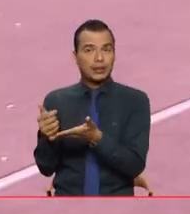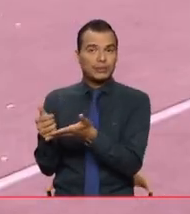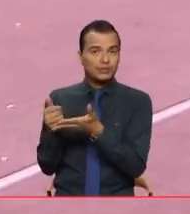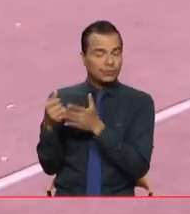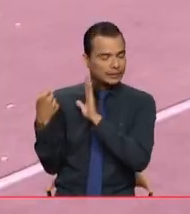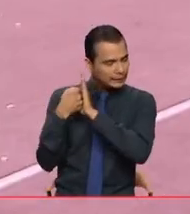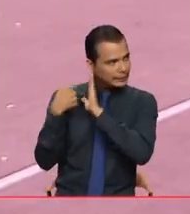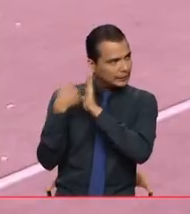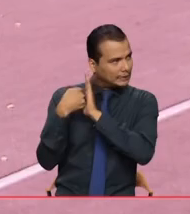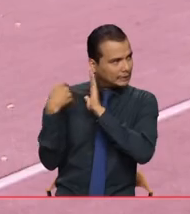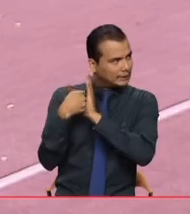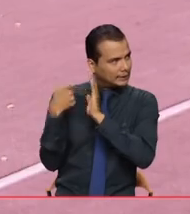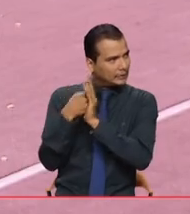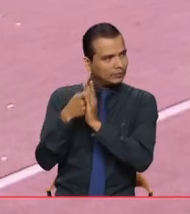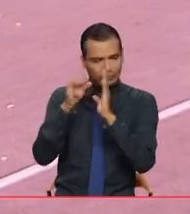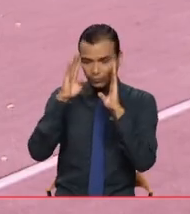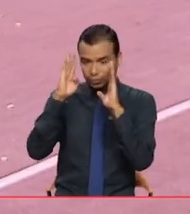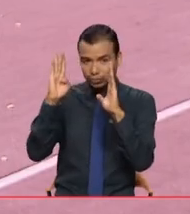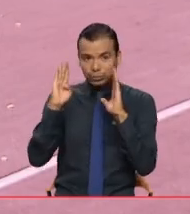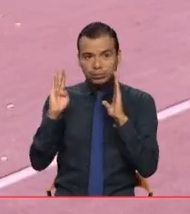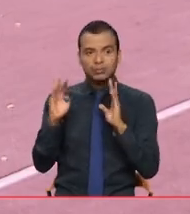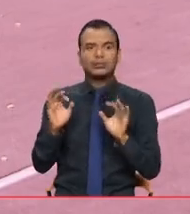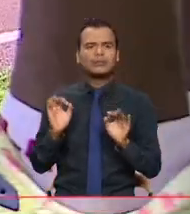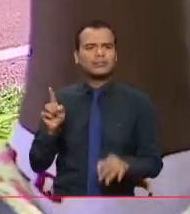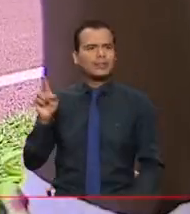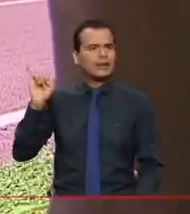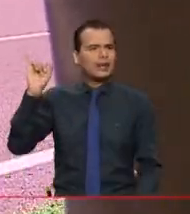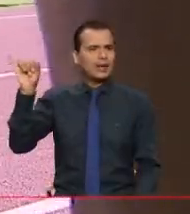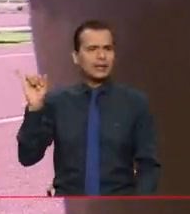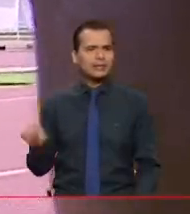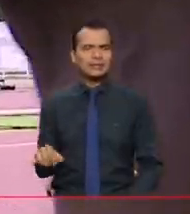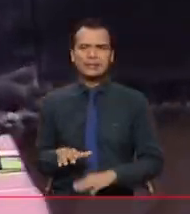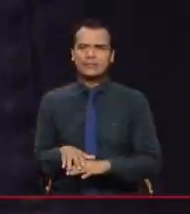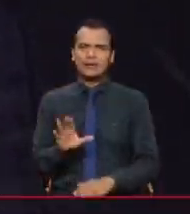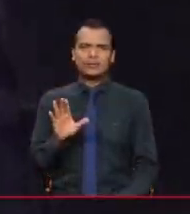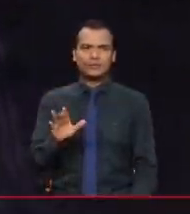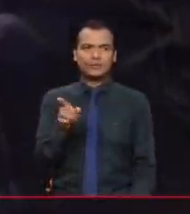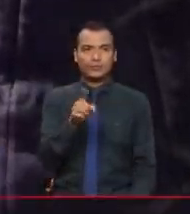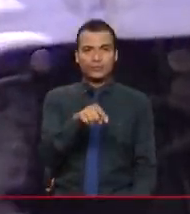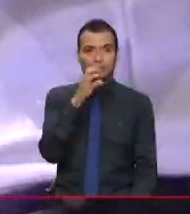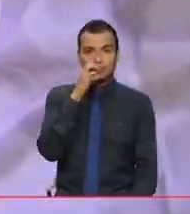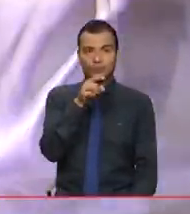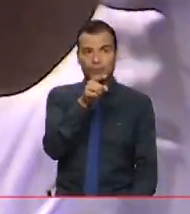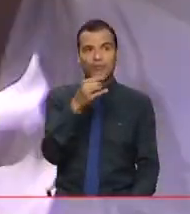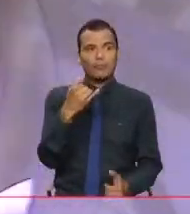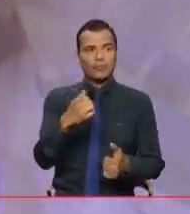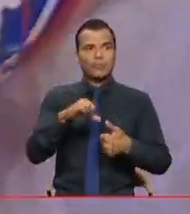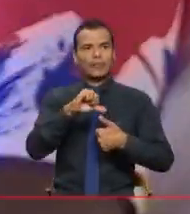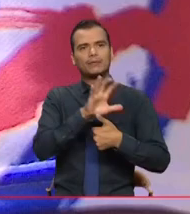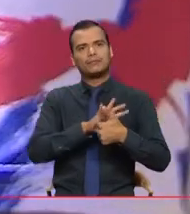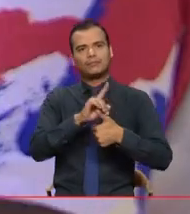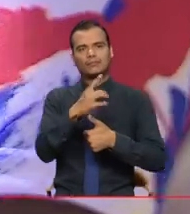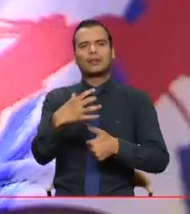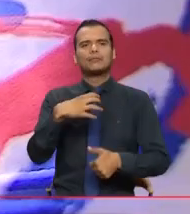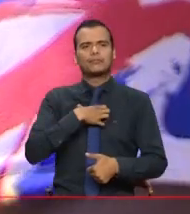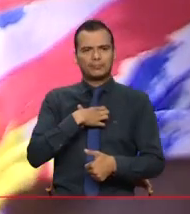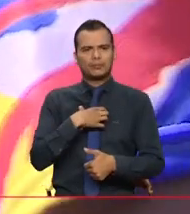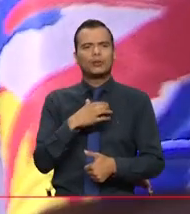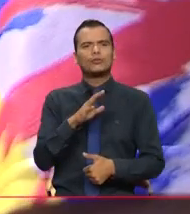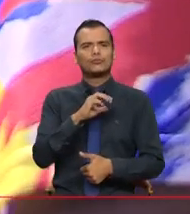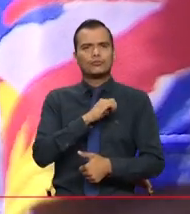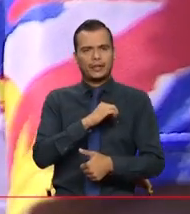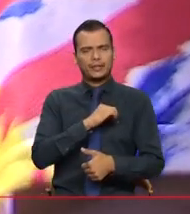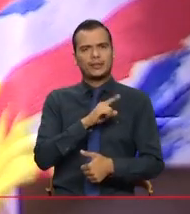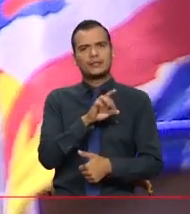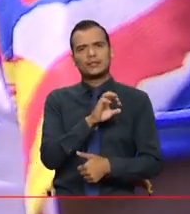encima, acuéstese, coma, haga esto, haga lo otro, siempre. Jerónimo ya es campeón centroamericano de los 110 metros vallas